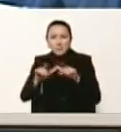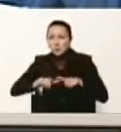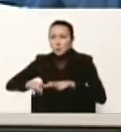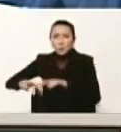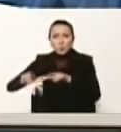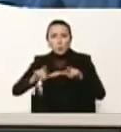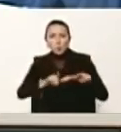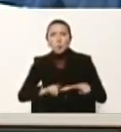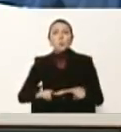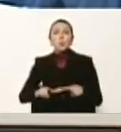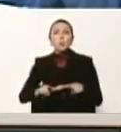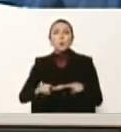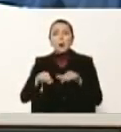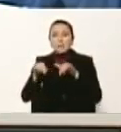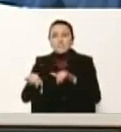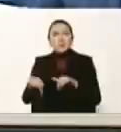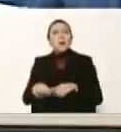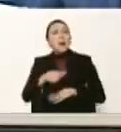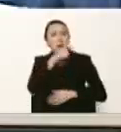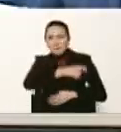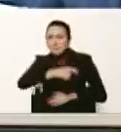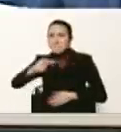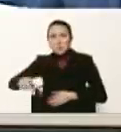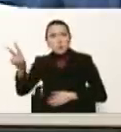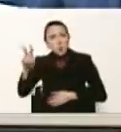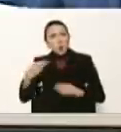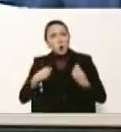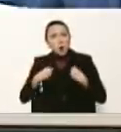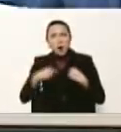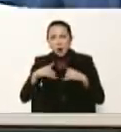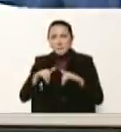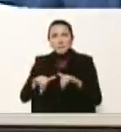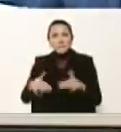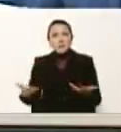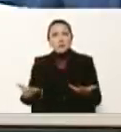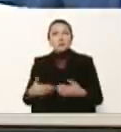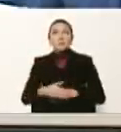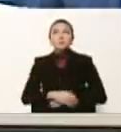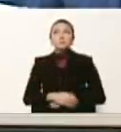zonas muy pobladas en la urbe caraqueña.